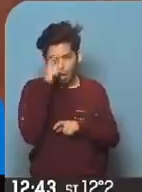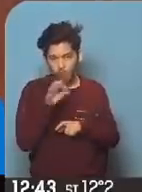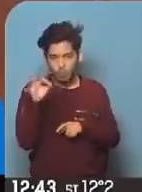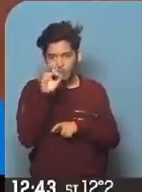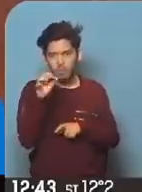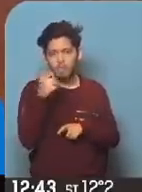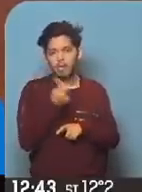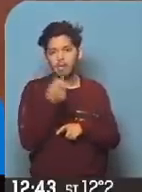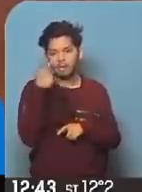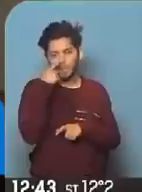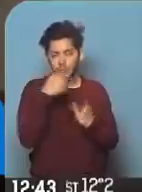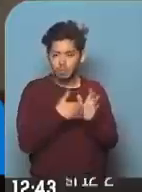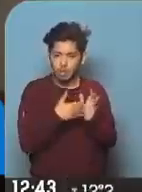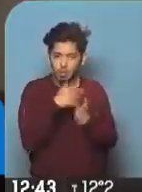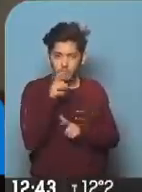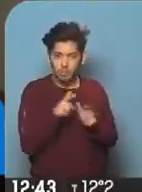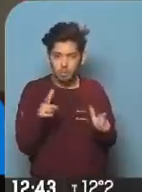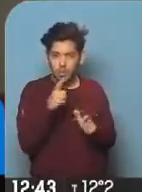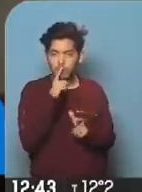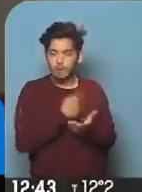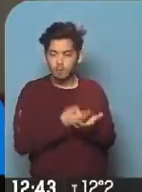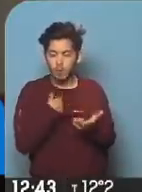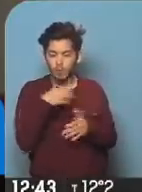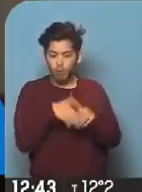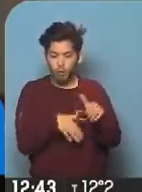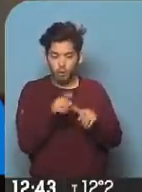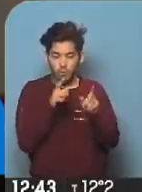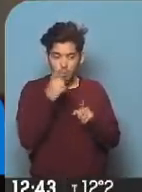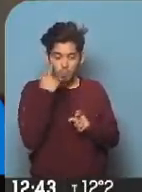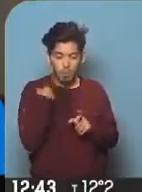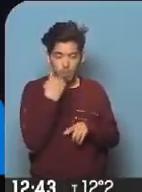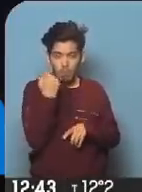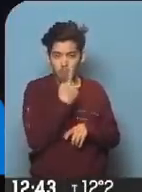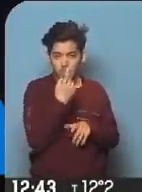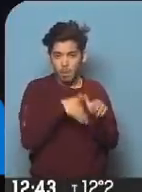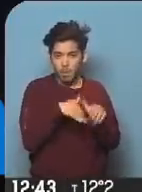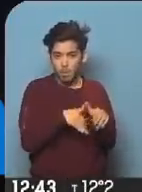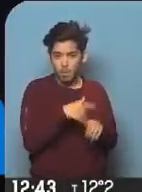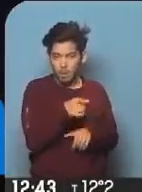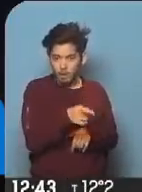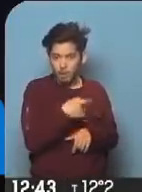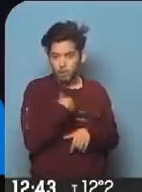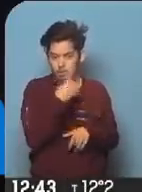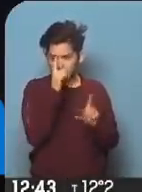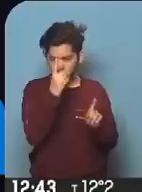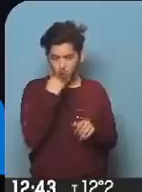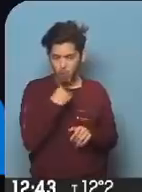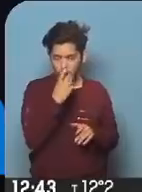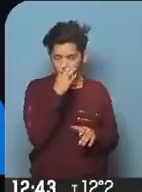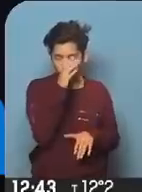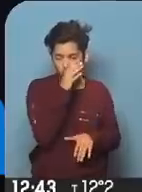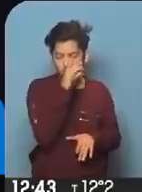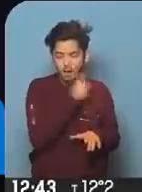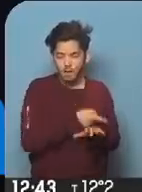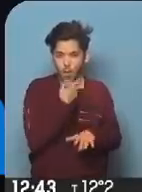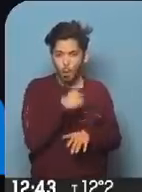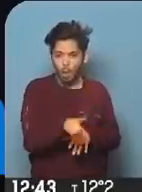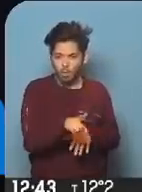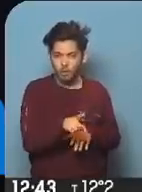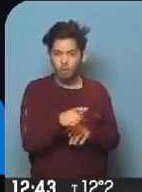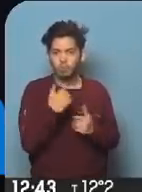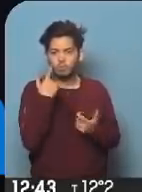7 millones de personas en Brasil decidieron su voto el día de la elección en el primer turno. Esto puede llegar a ocurrir, pero es improbable porque todos los